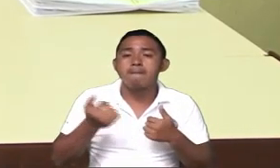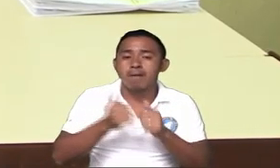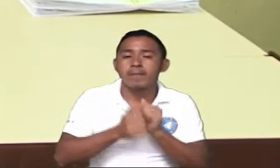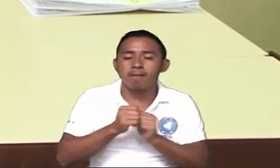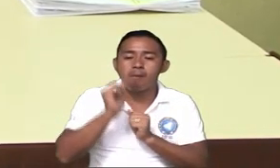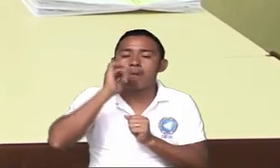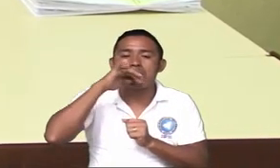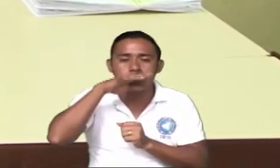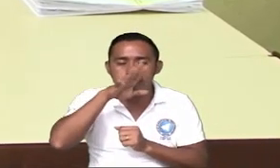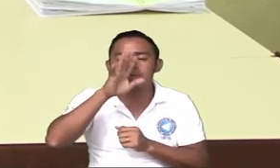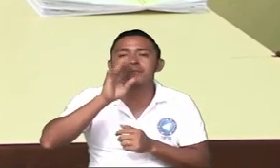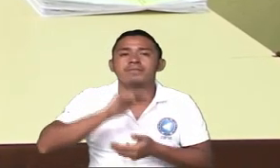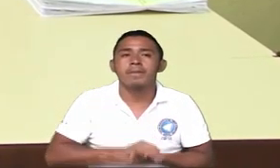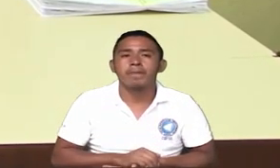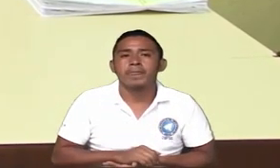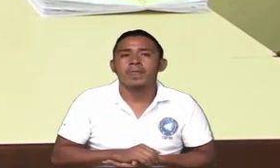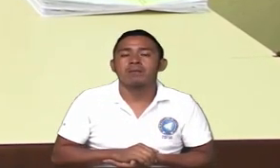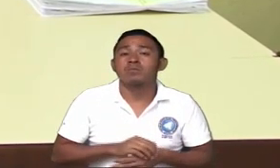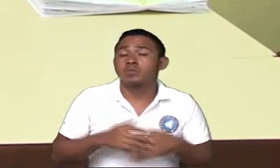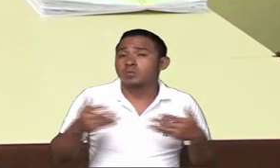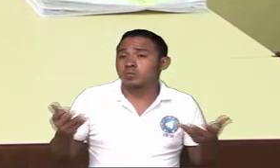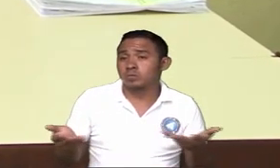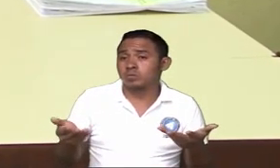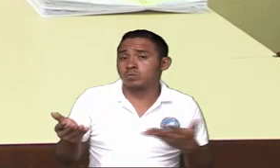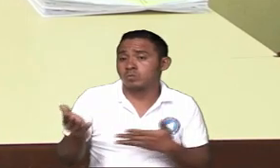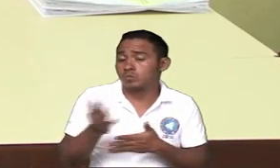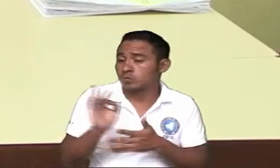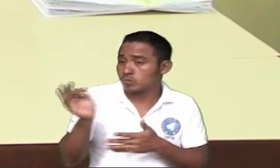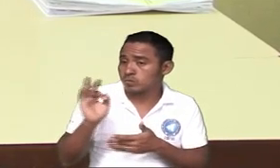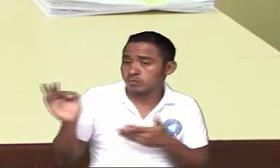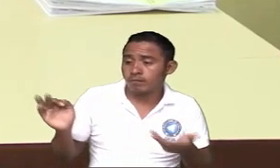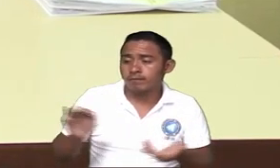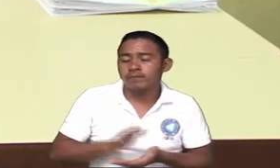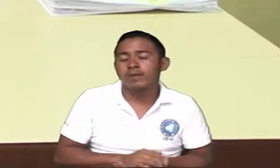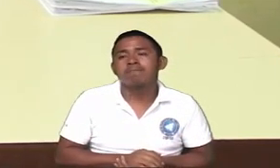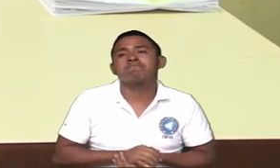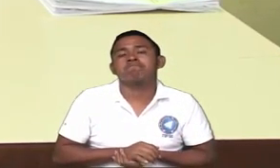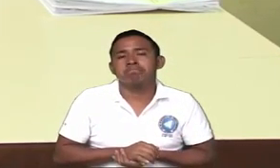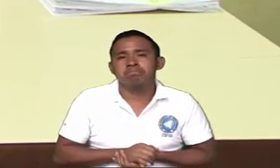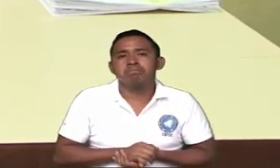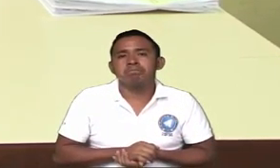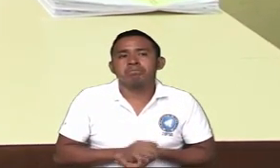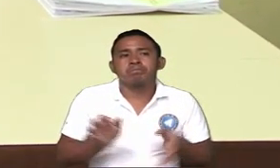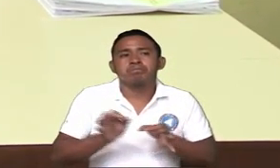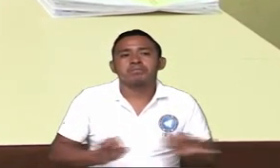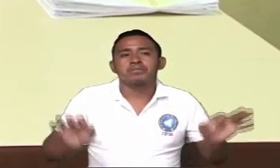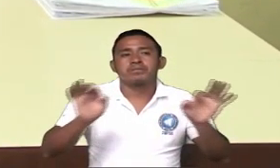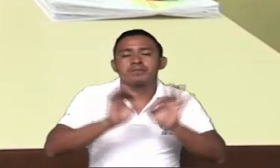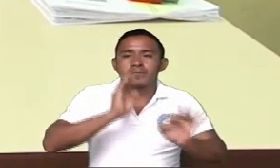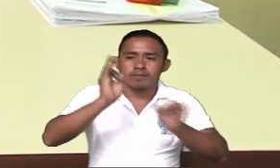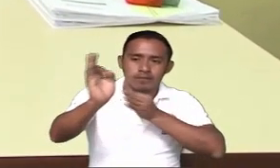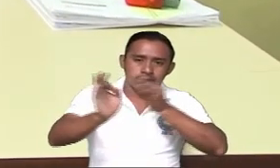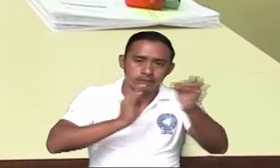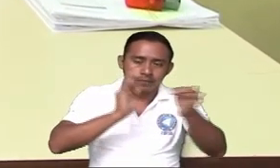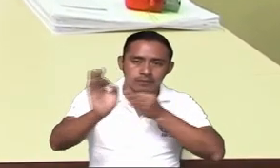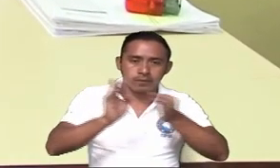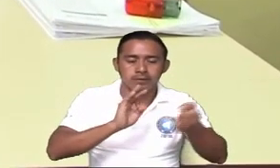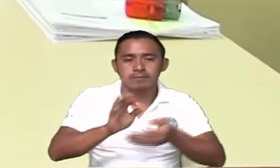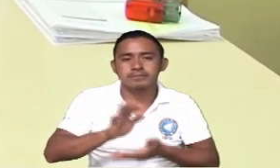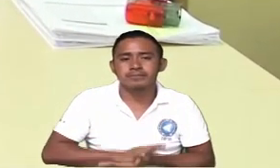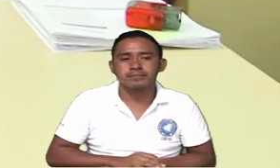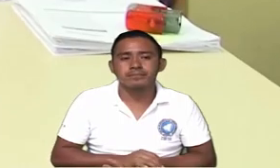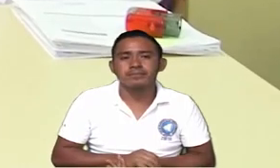tiene mal aliento? ¿Hay indicios que indican? Mira, es muy importante aclarar que